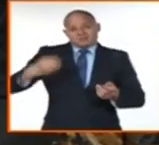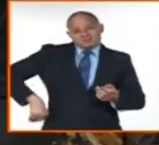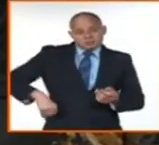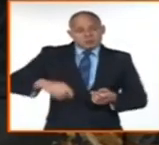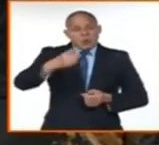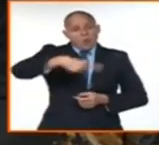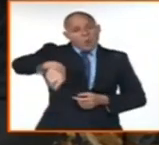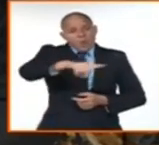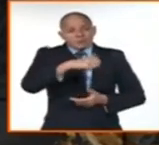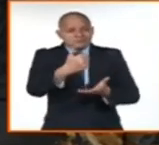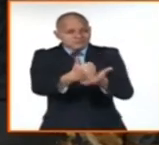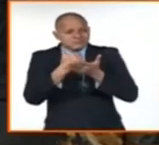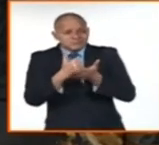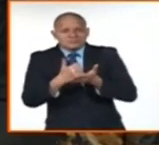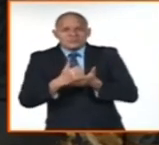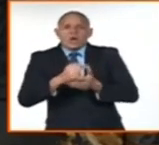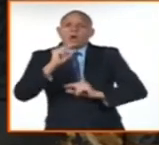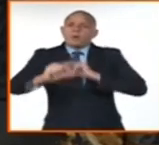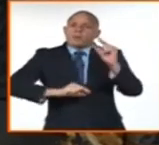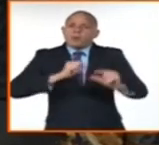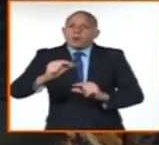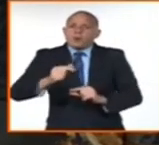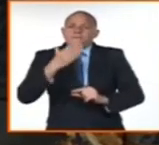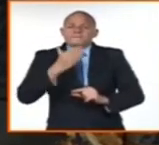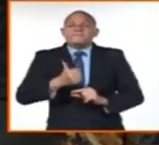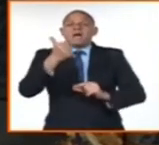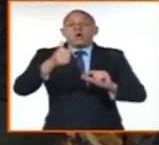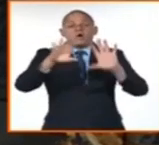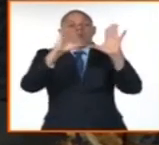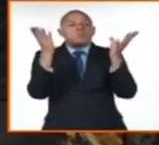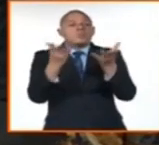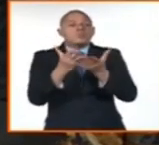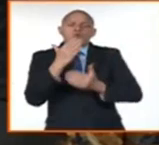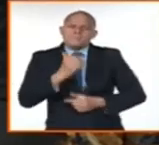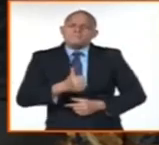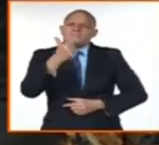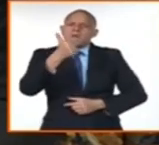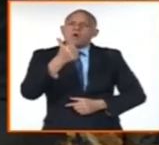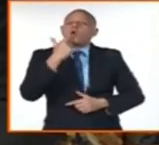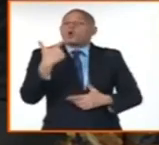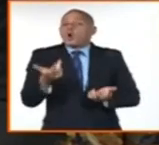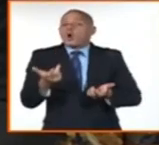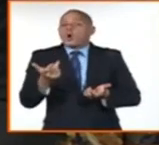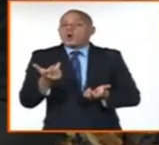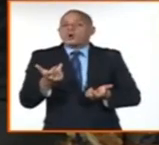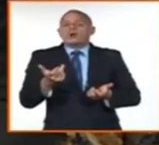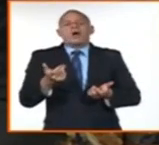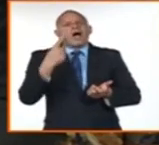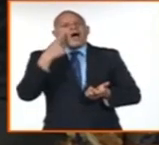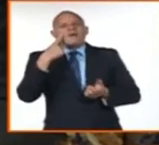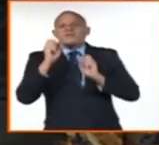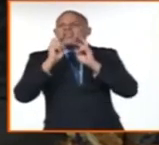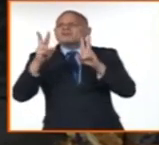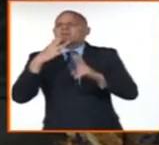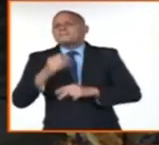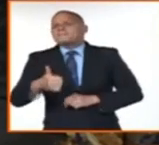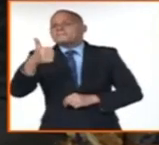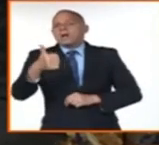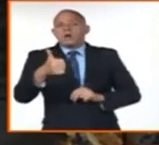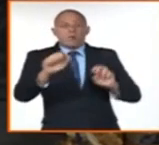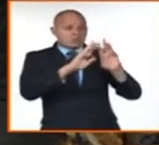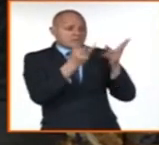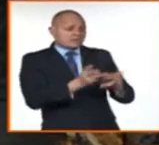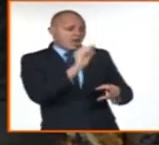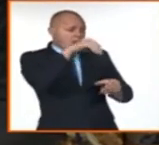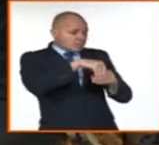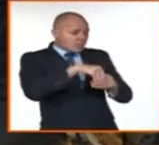mejor el mundo posible en lo real y en lo virtual. Y para eso contamos con ustedes, y por eso agradecemos mucho que ustedes hayan estado